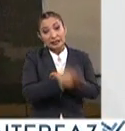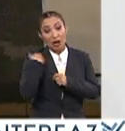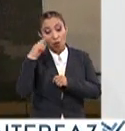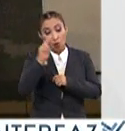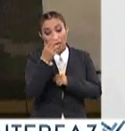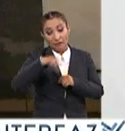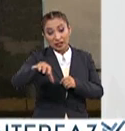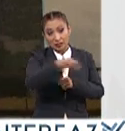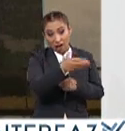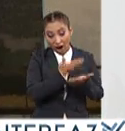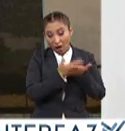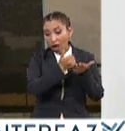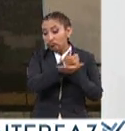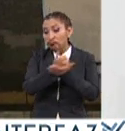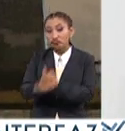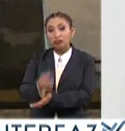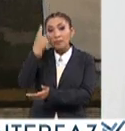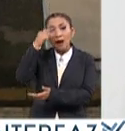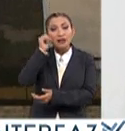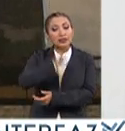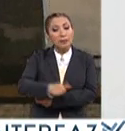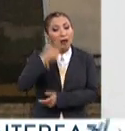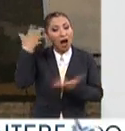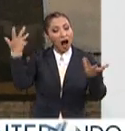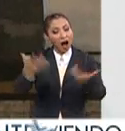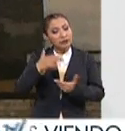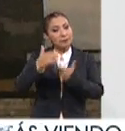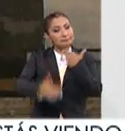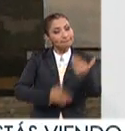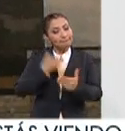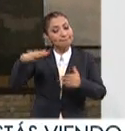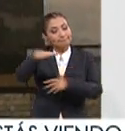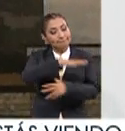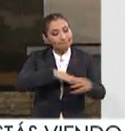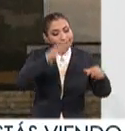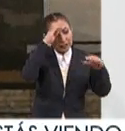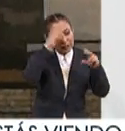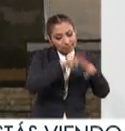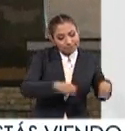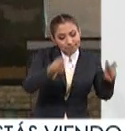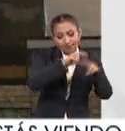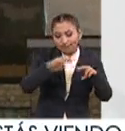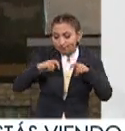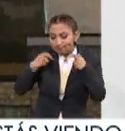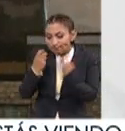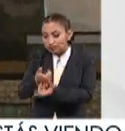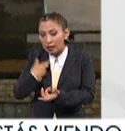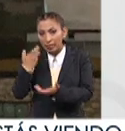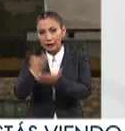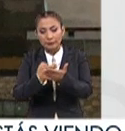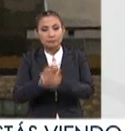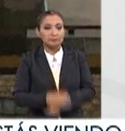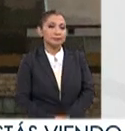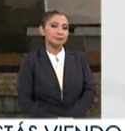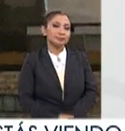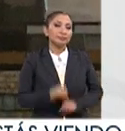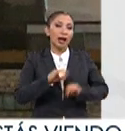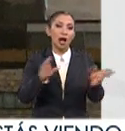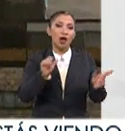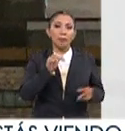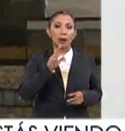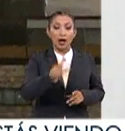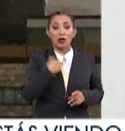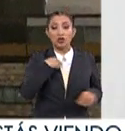las universidades para que siempre están generando pues esos círculos de pensamiento, esos círculos de crítica. Así es,